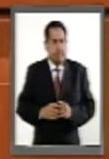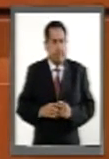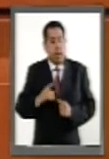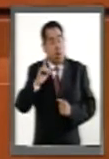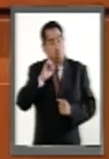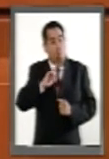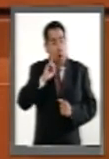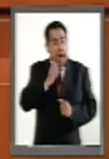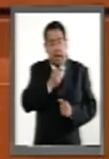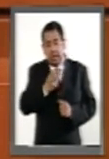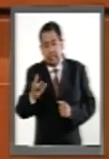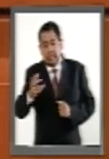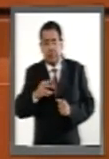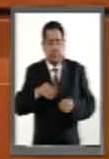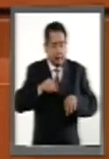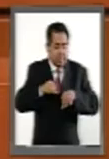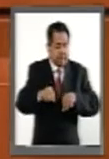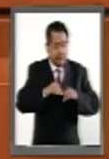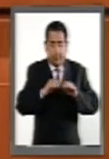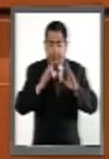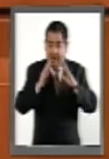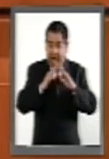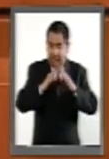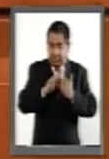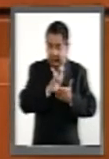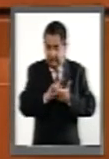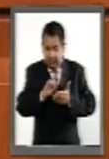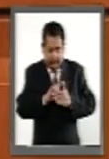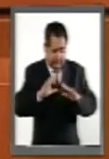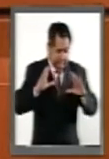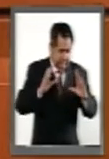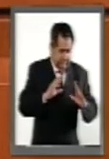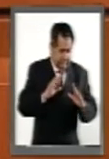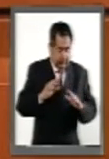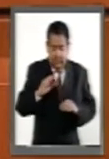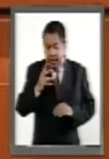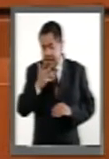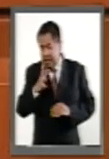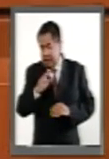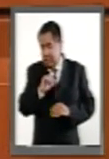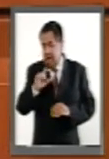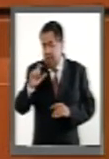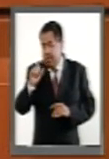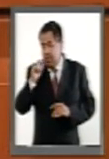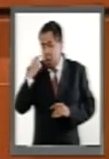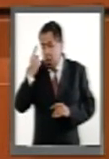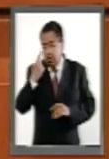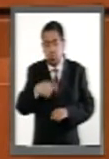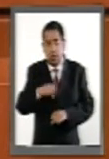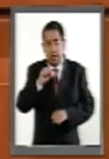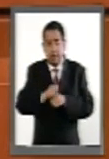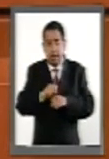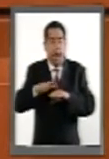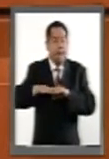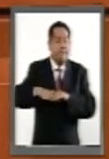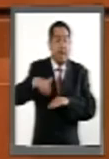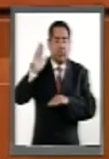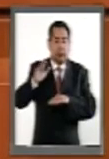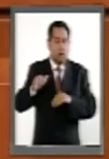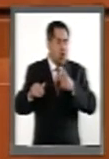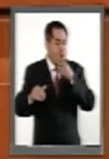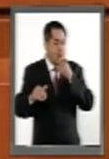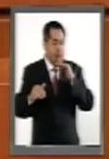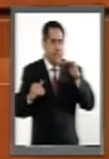dedican a los quehaceres domésticos entre 10 y 20 horas semanales más que los